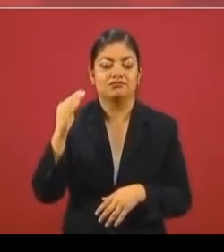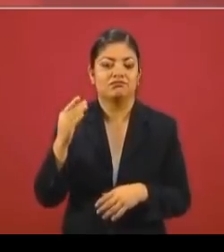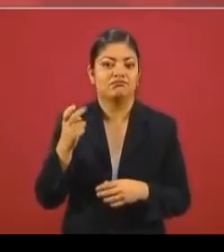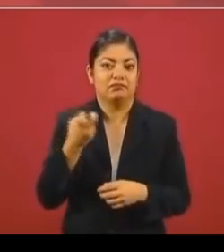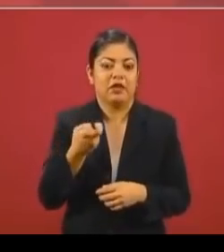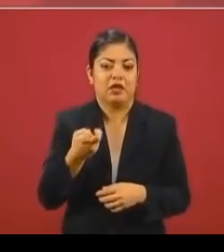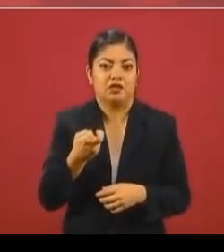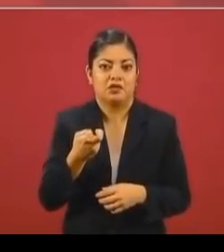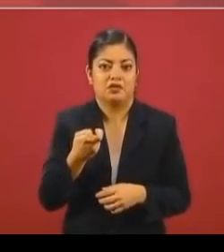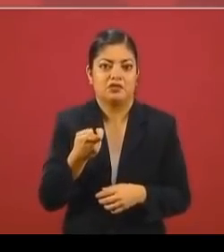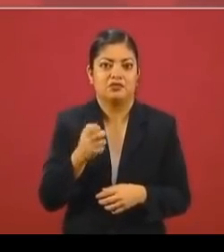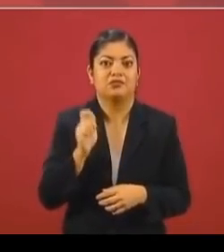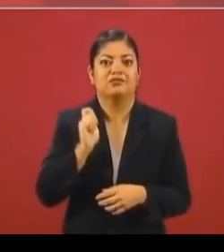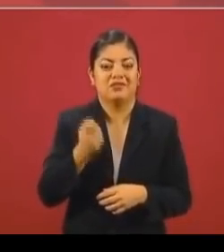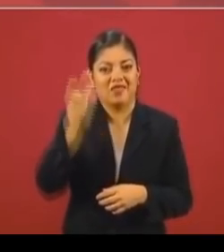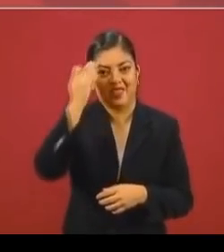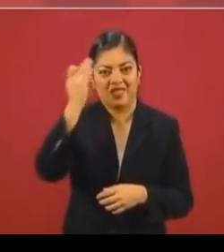pues en esta cuarentena